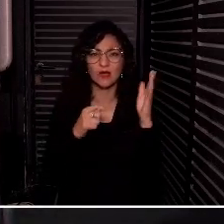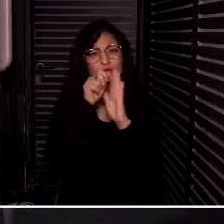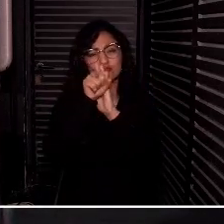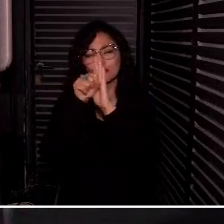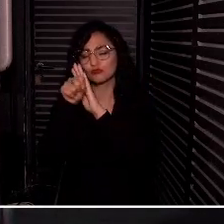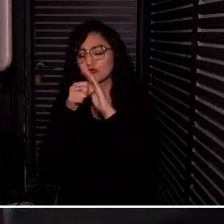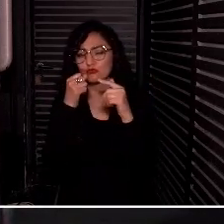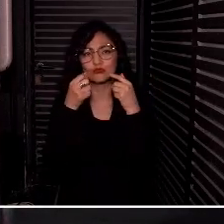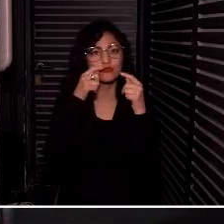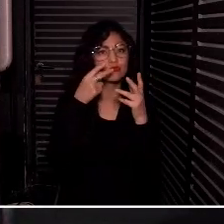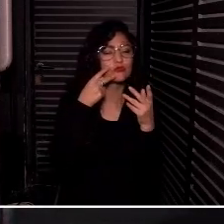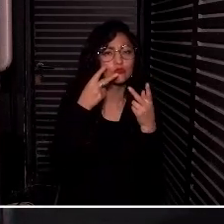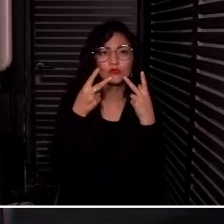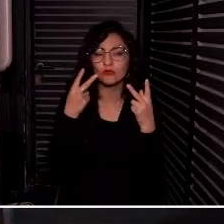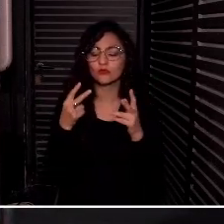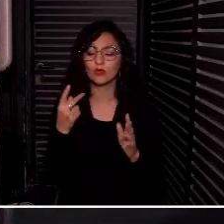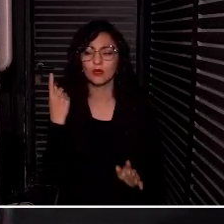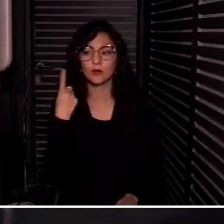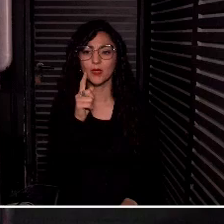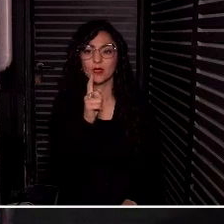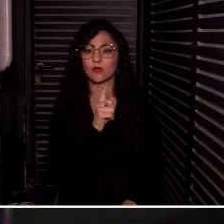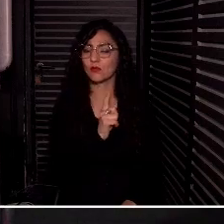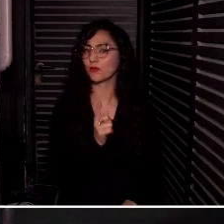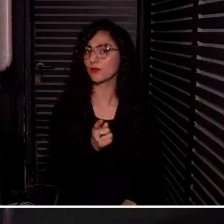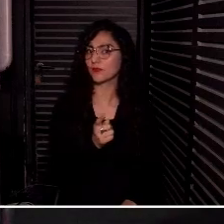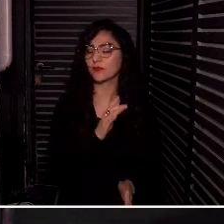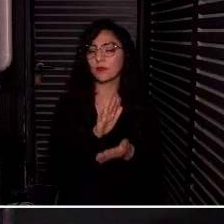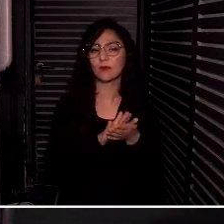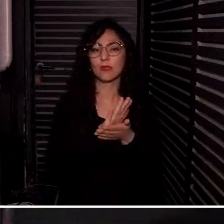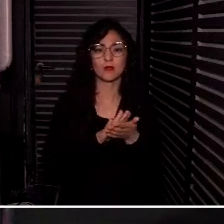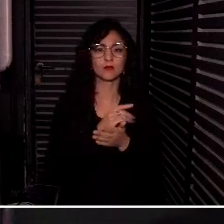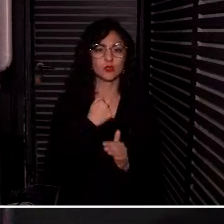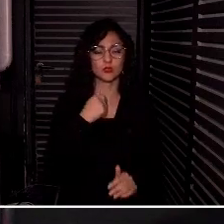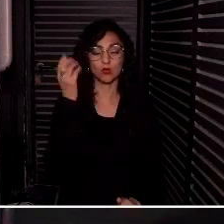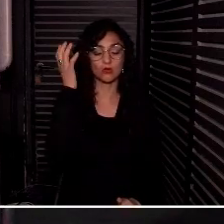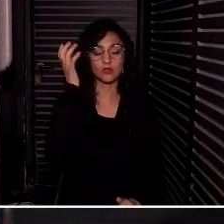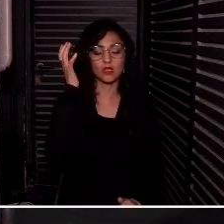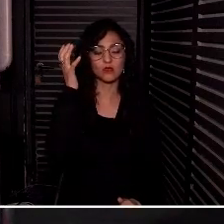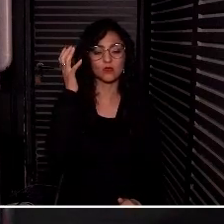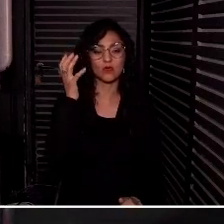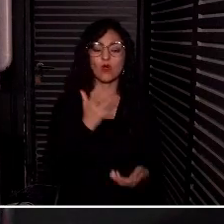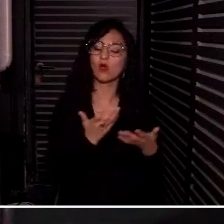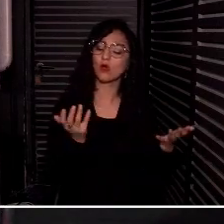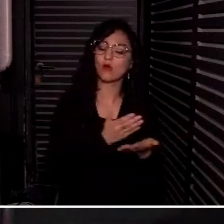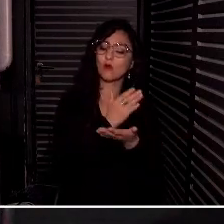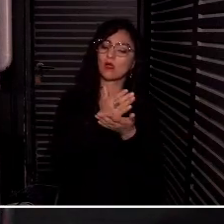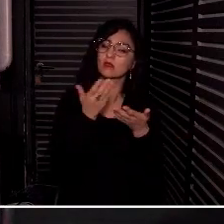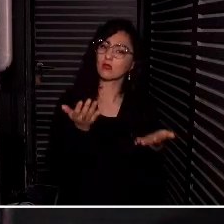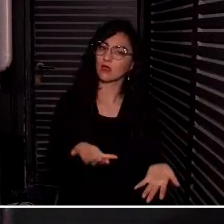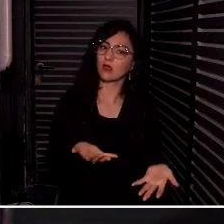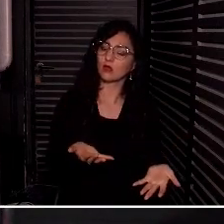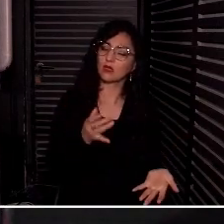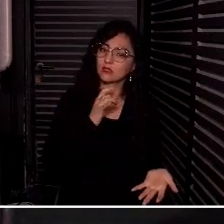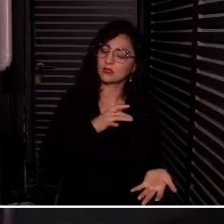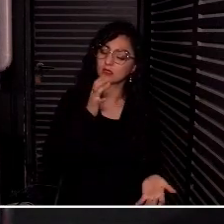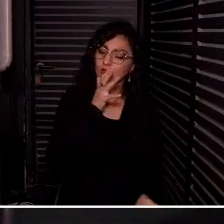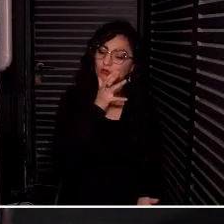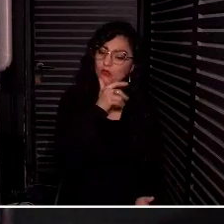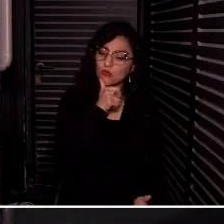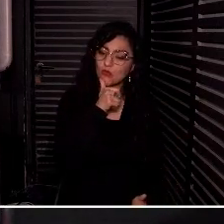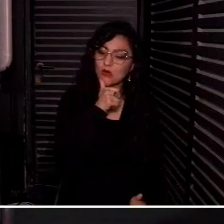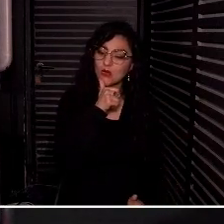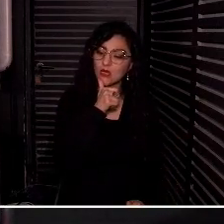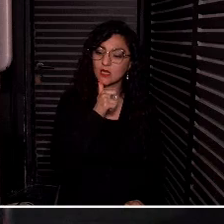ofertas que hay pero por ejemplo eh lo que yo no puedo entender es que cómo hasta el día de hoy en chile no existe eh la